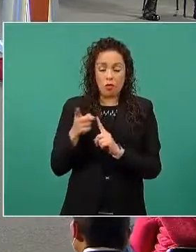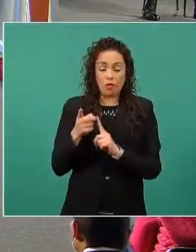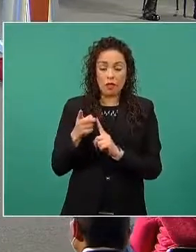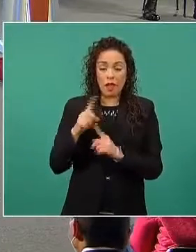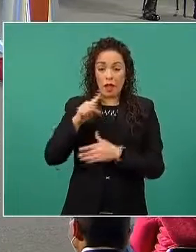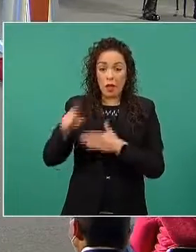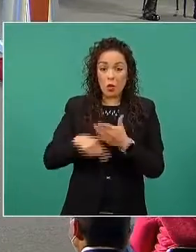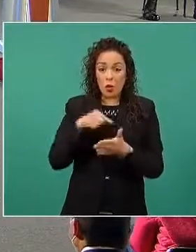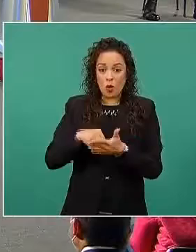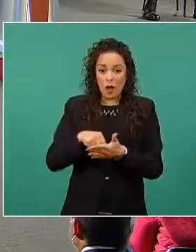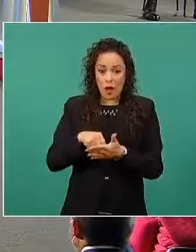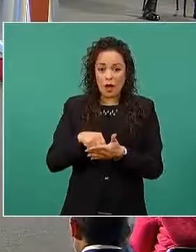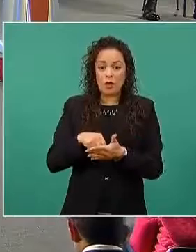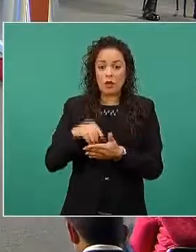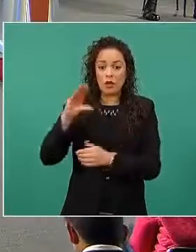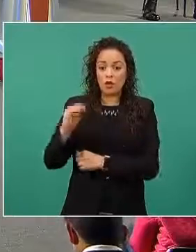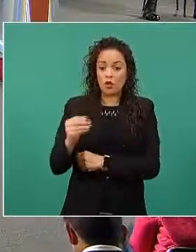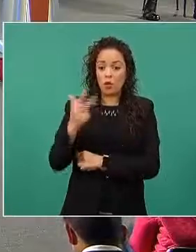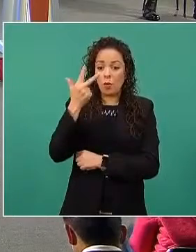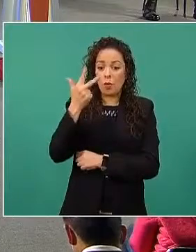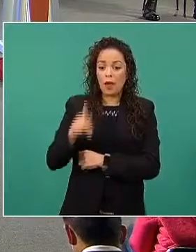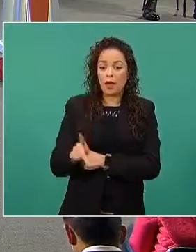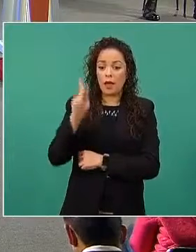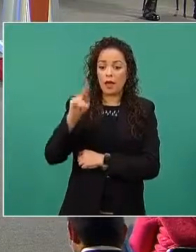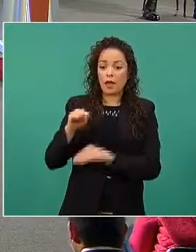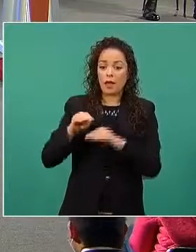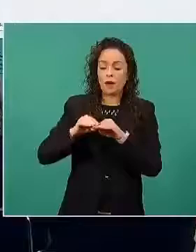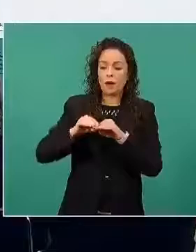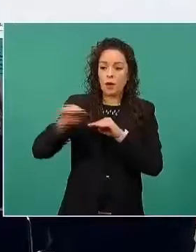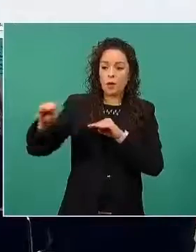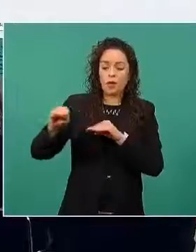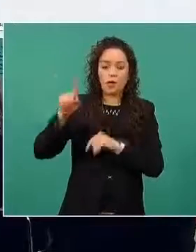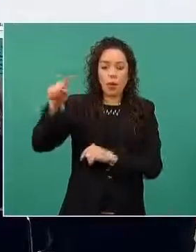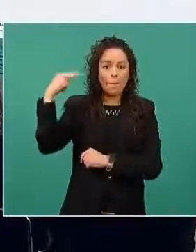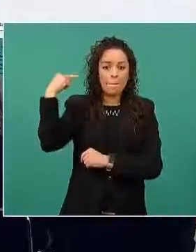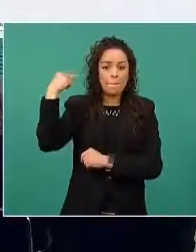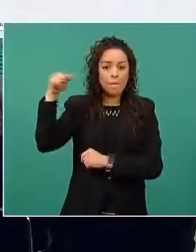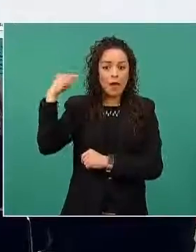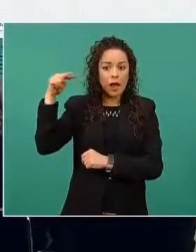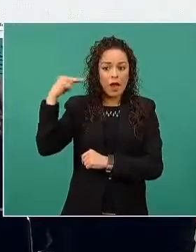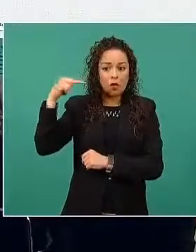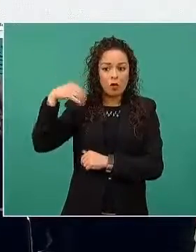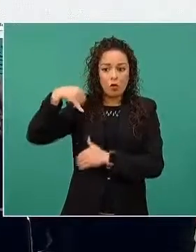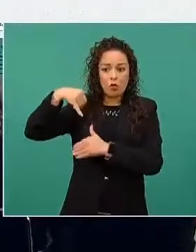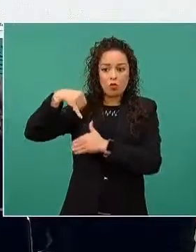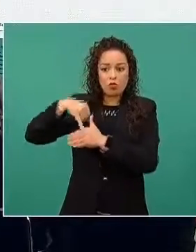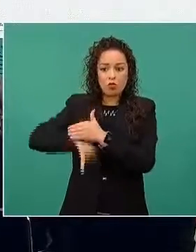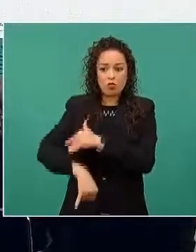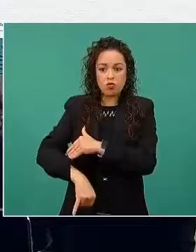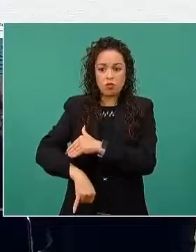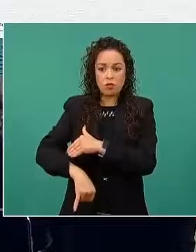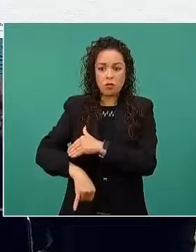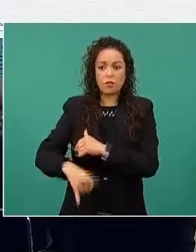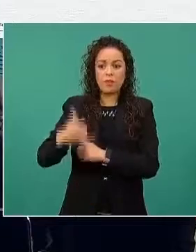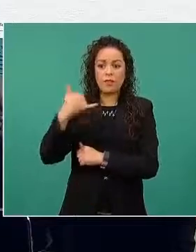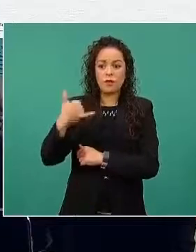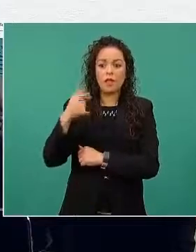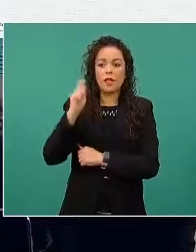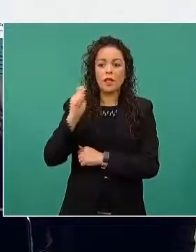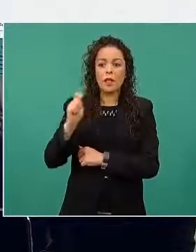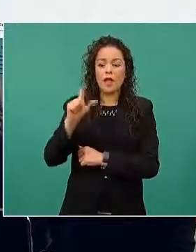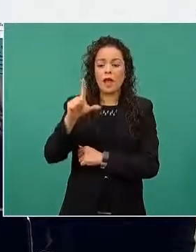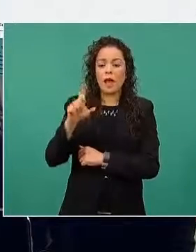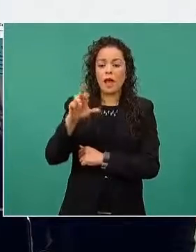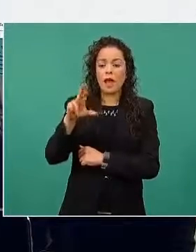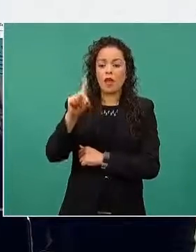profundas, a 98 kilómetros del puerto de Veracruz, a 60 kilómetros de la estación de compresión del Lerdo